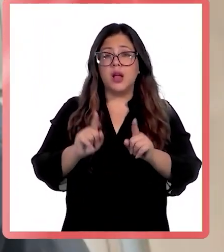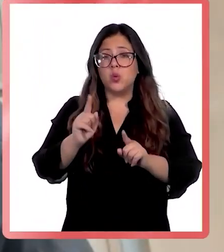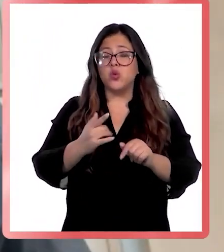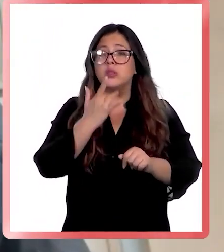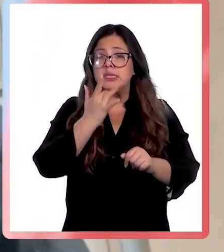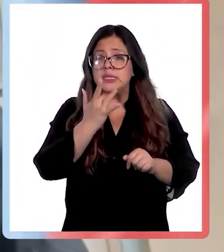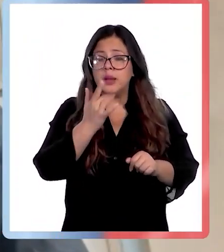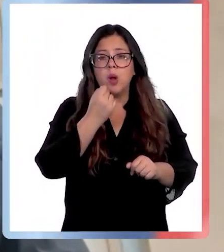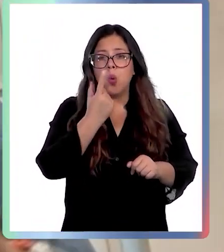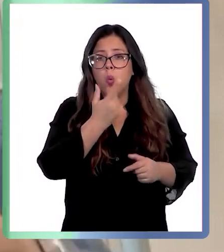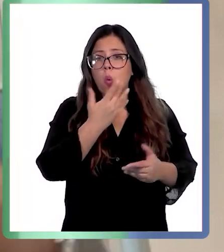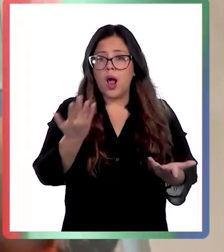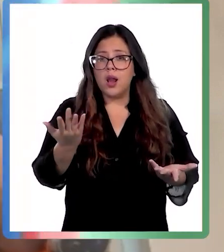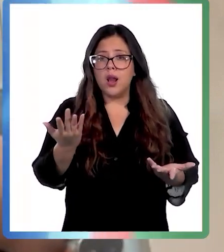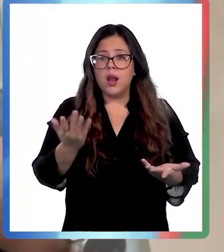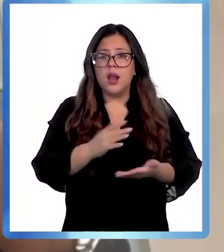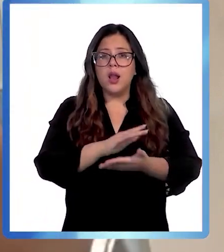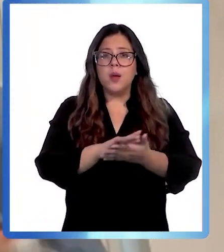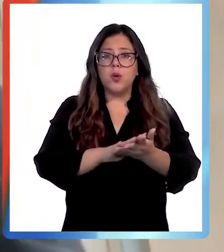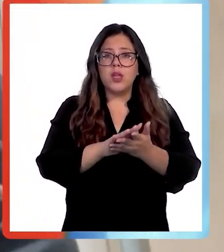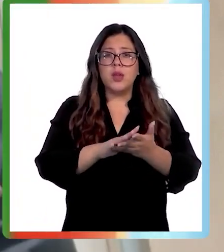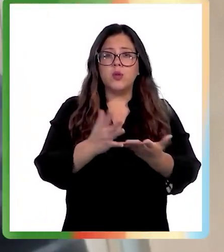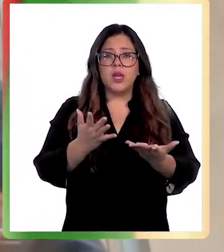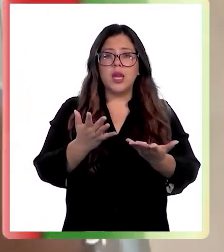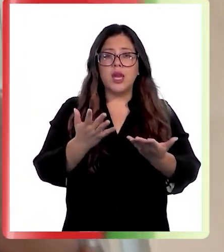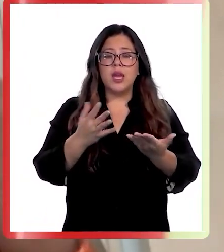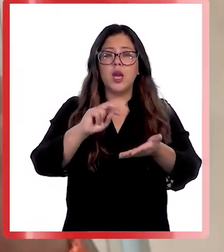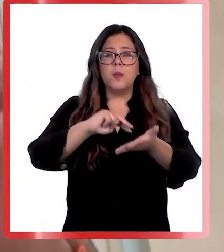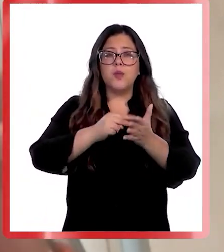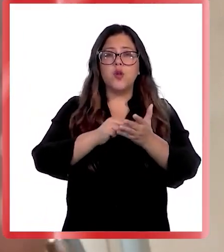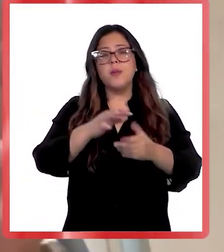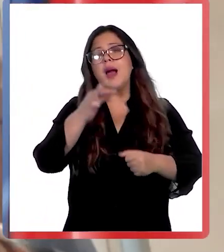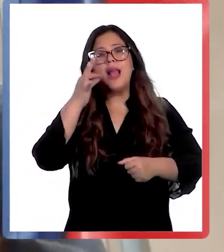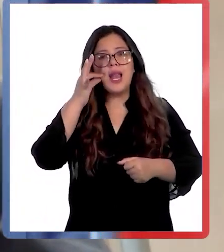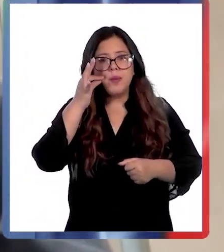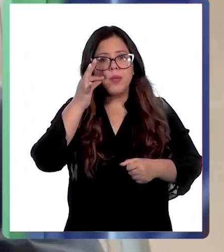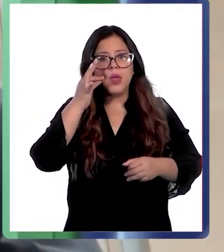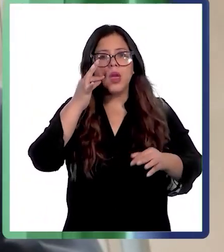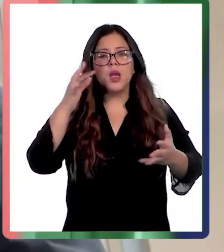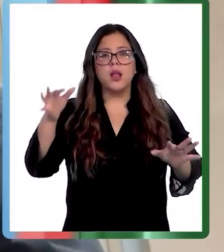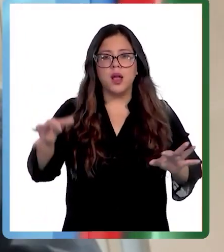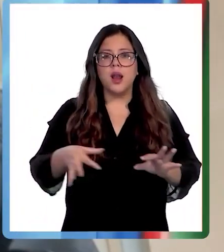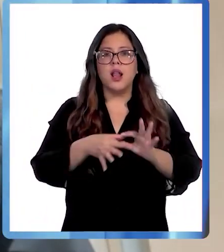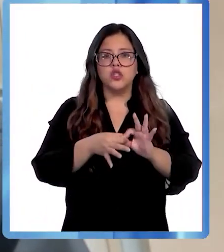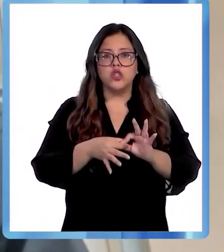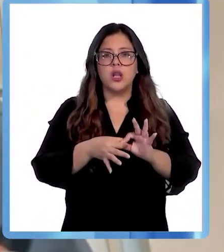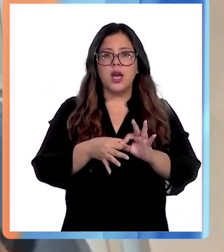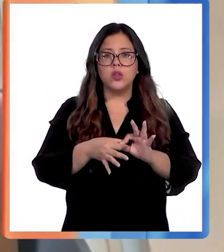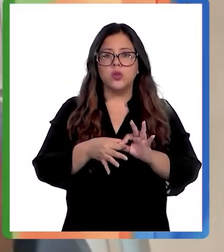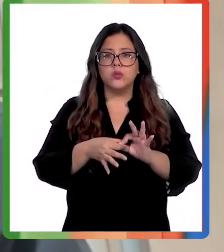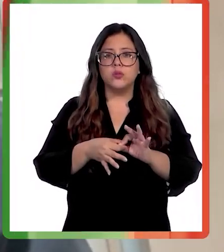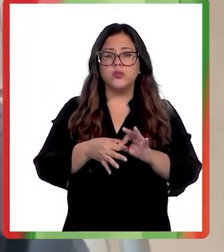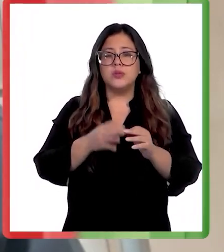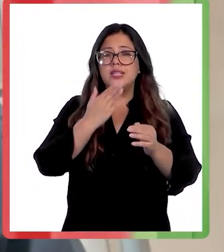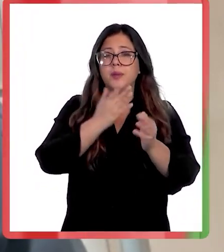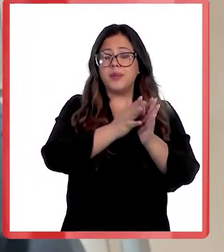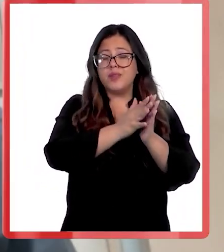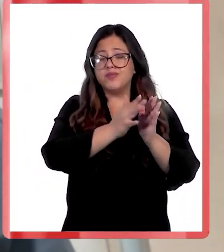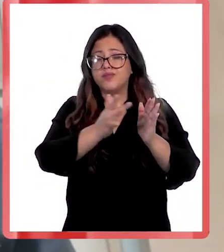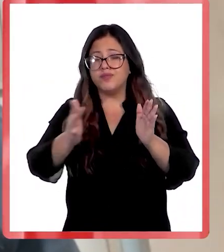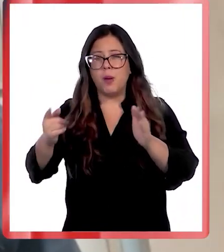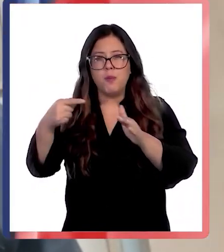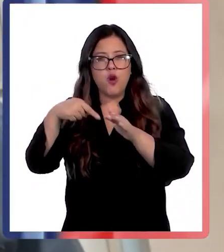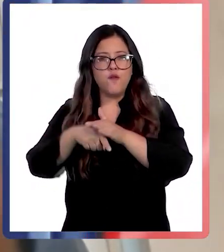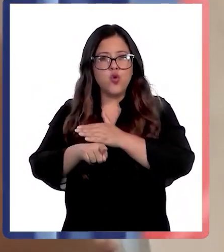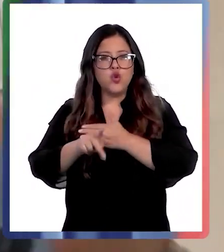problemas simples pueden ser lesiones en la piel, como picazón, que son relacionados con el calor, hasta problemas más serios o más graves,